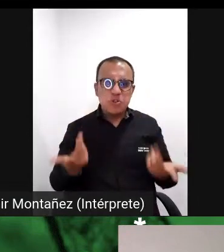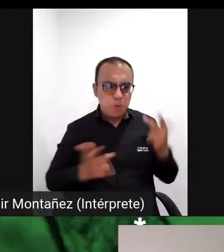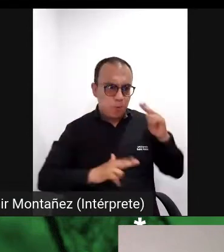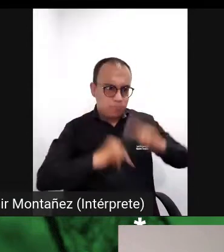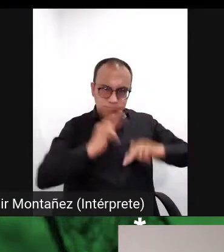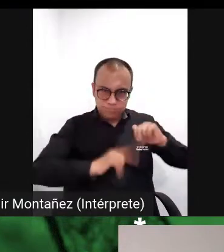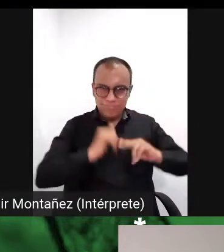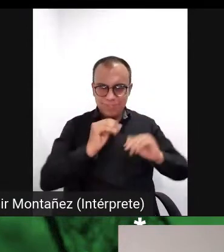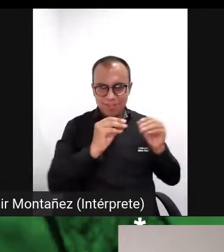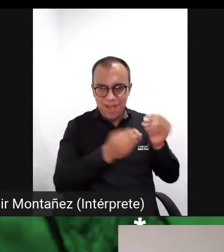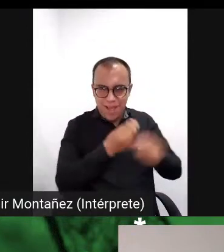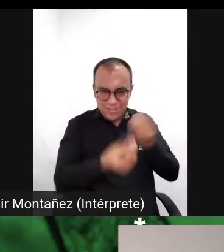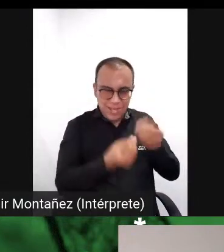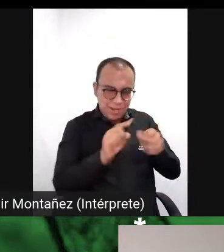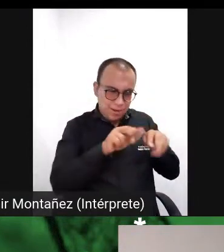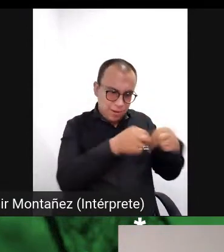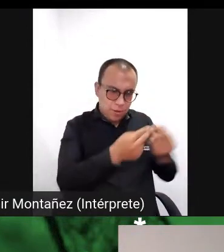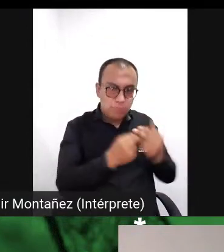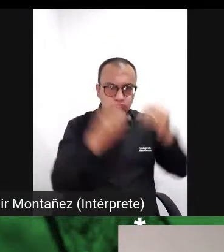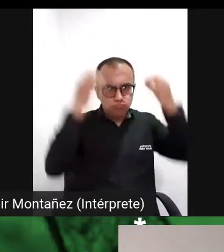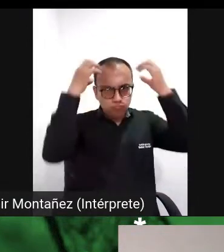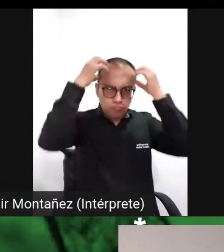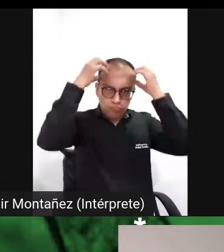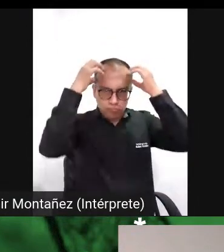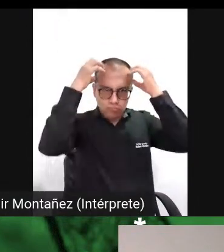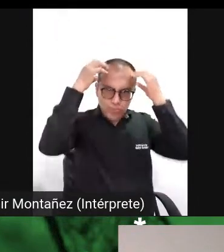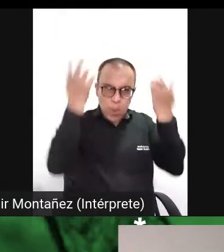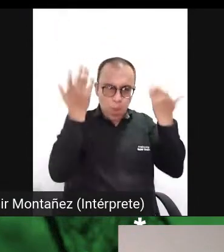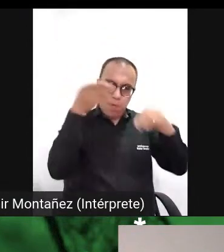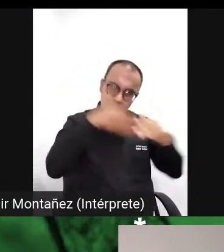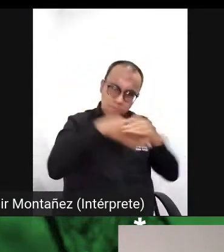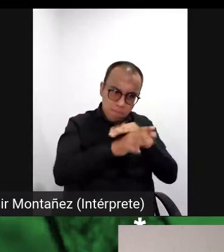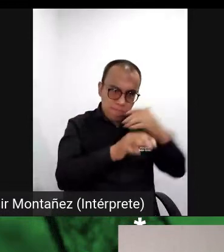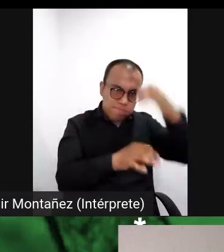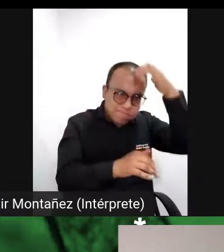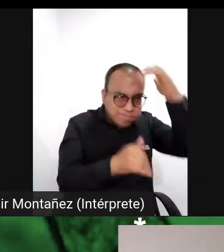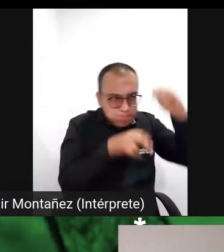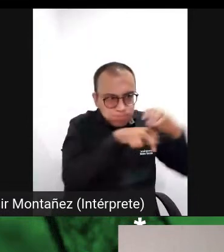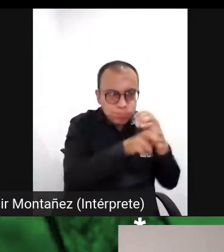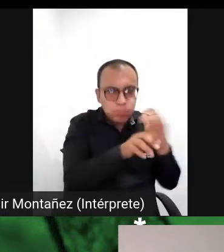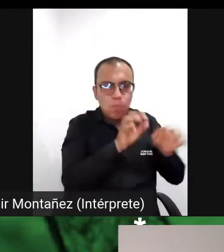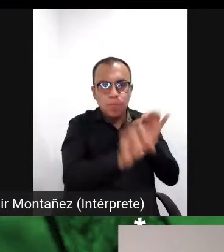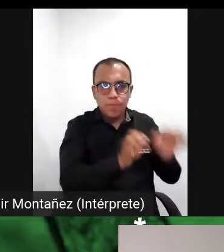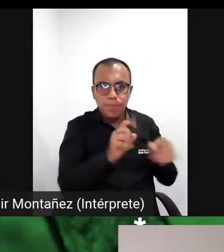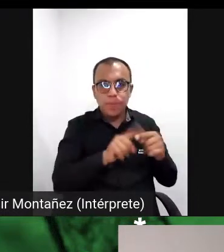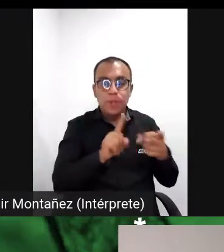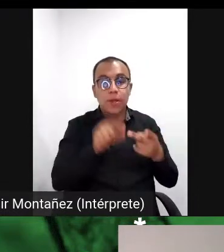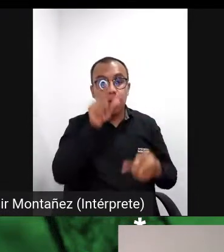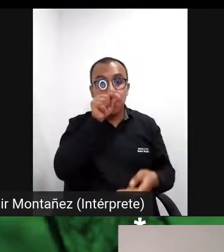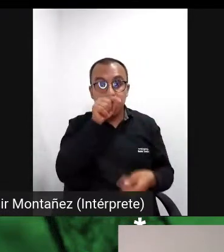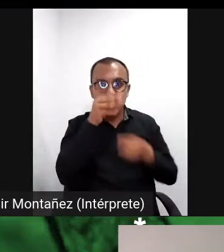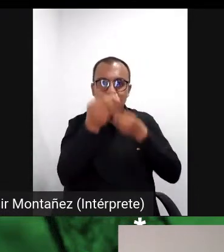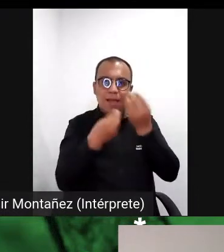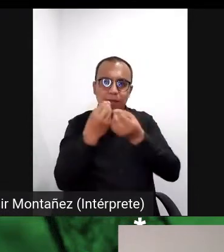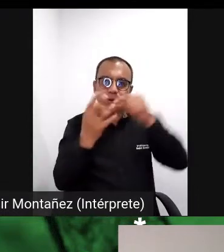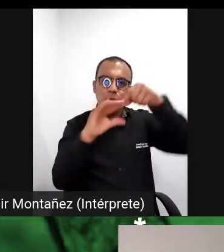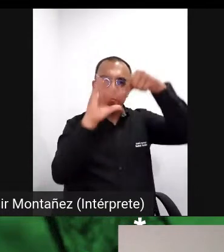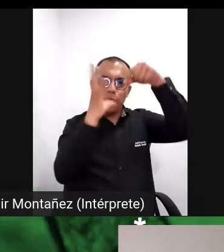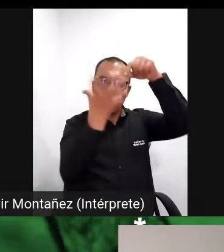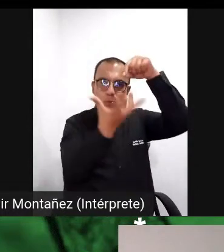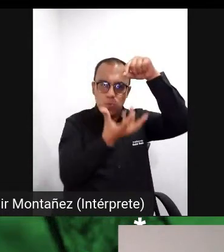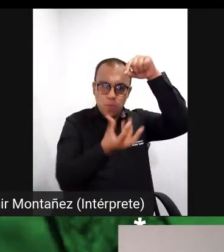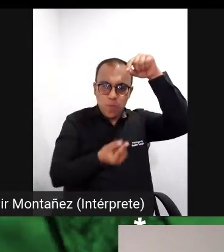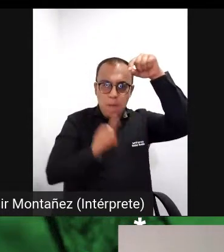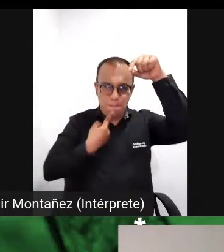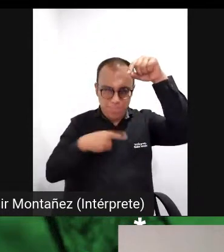casas. Entonces a los osos sus madrigueras, a ciertos pájaros esos nidos colgantes que son tan extraños